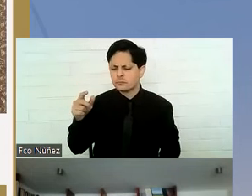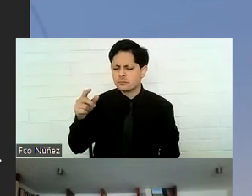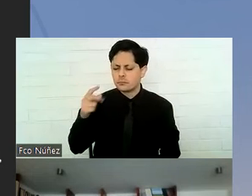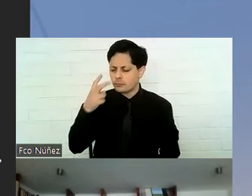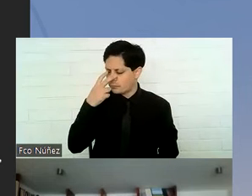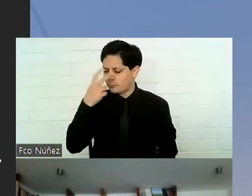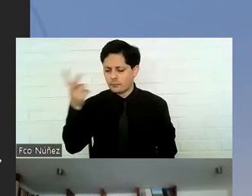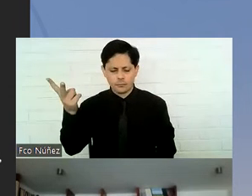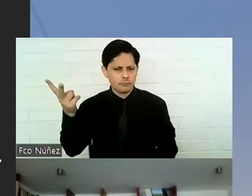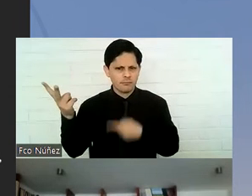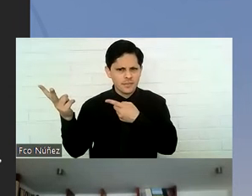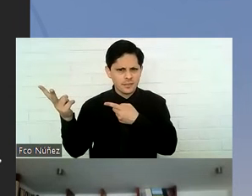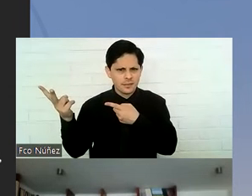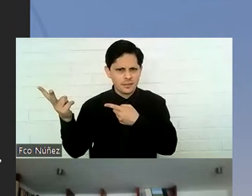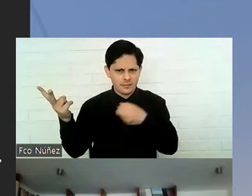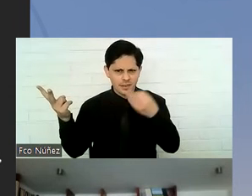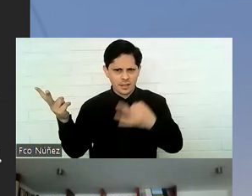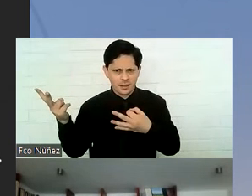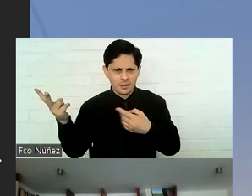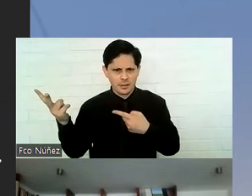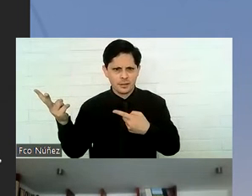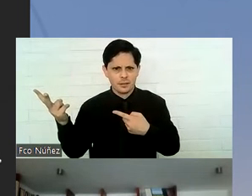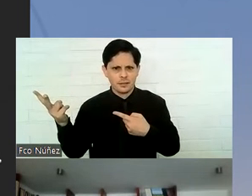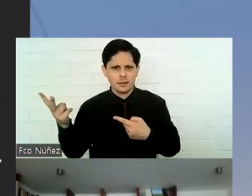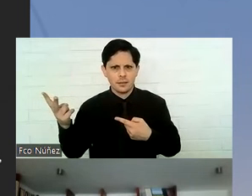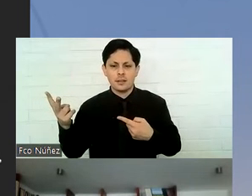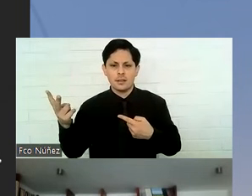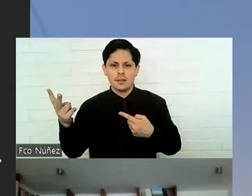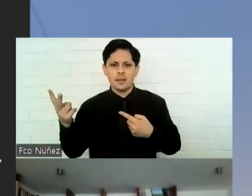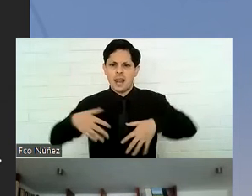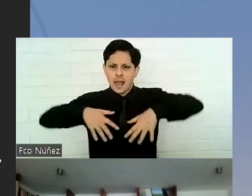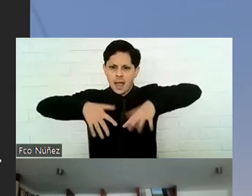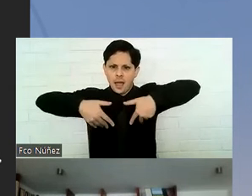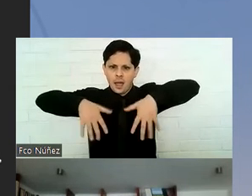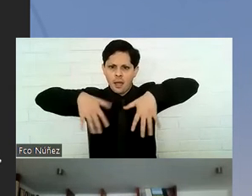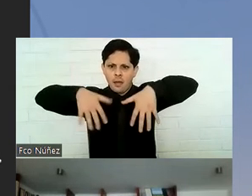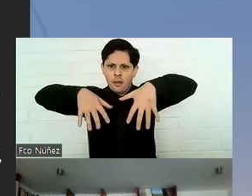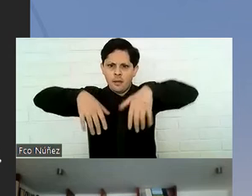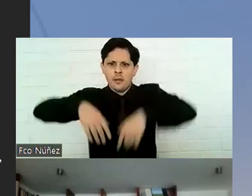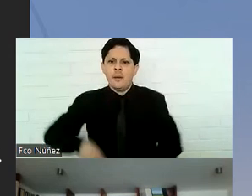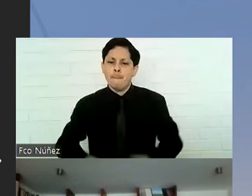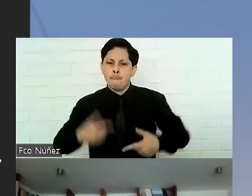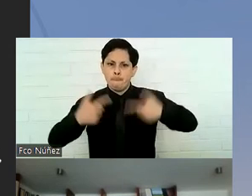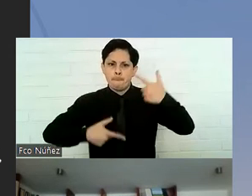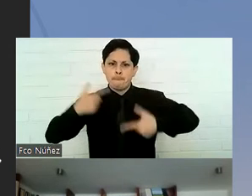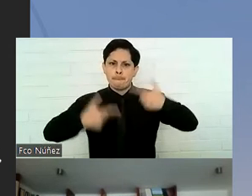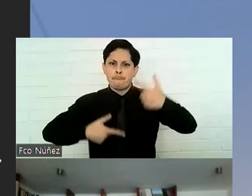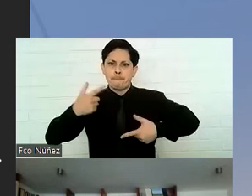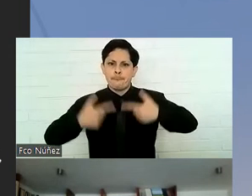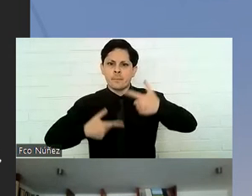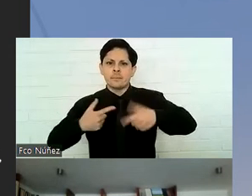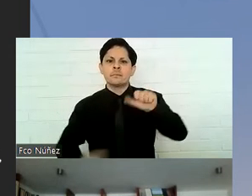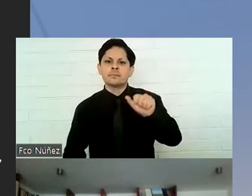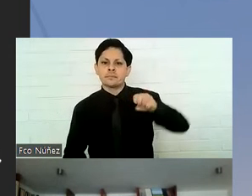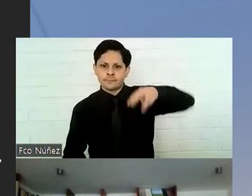saberes. En el activismo político, estoy dando ejemplos como, por ejemplo, Amaranta Vaz